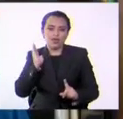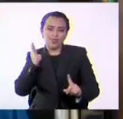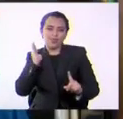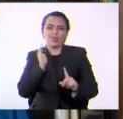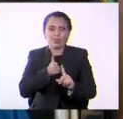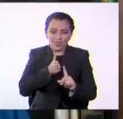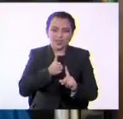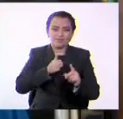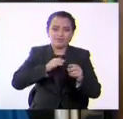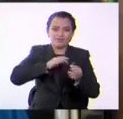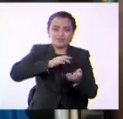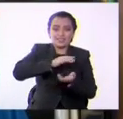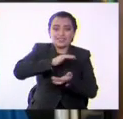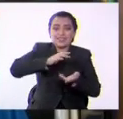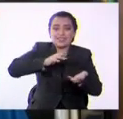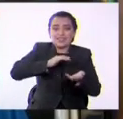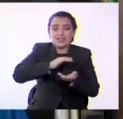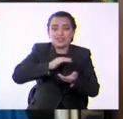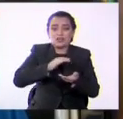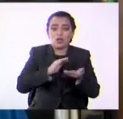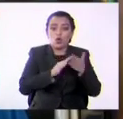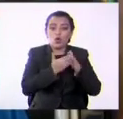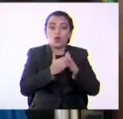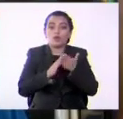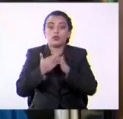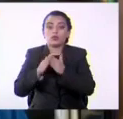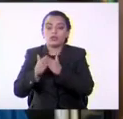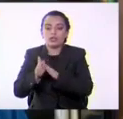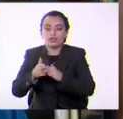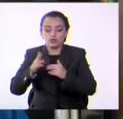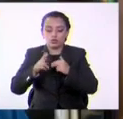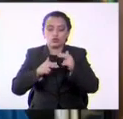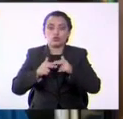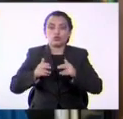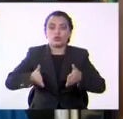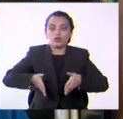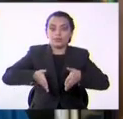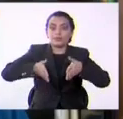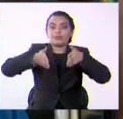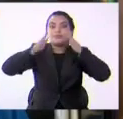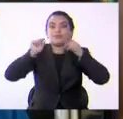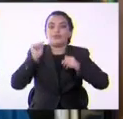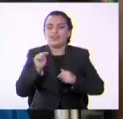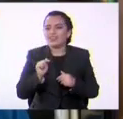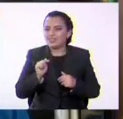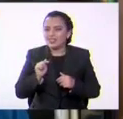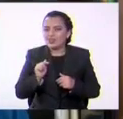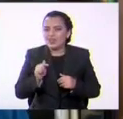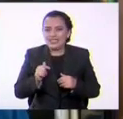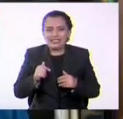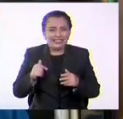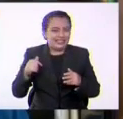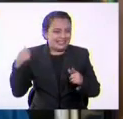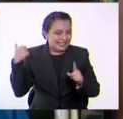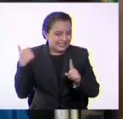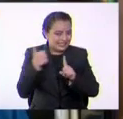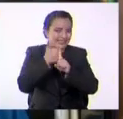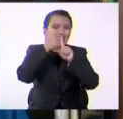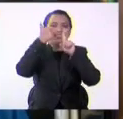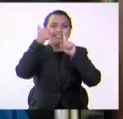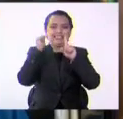tener impactos en las comunidades que viven justamente en donde se van a construir estas megaobras. Los impactos principales de estos megaproyectos son